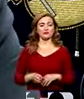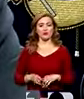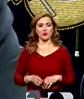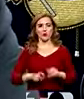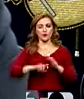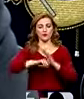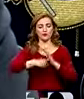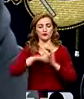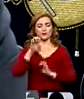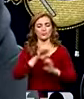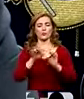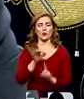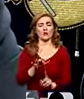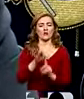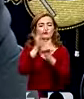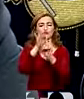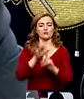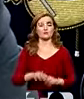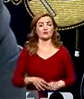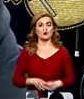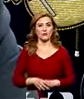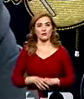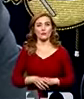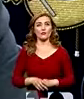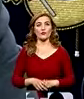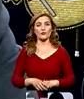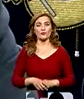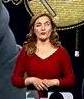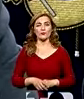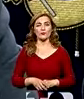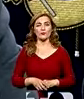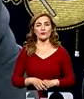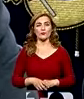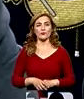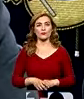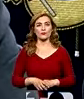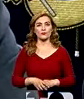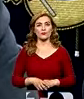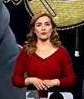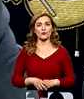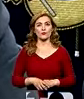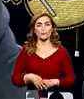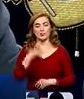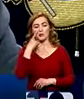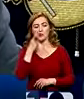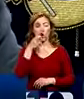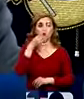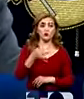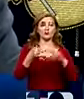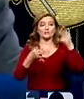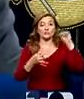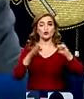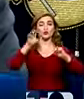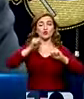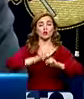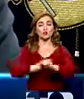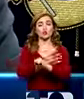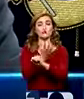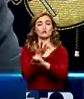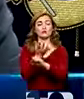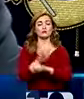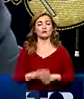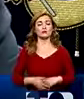un examen especial para determinar el cumplimiento o no de las recomendaciones que son